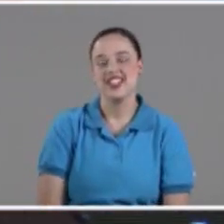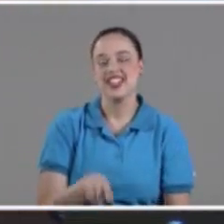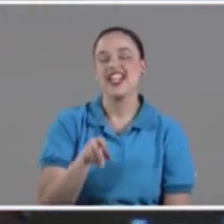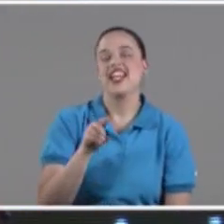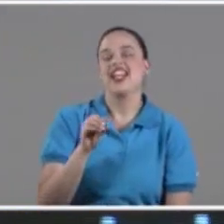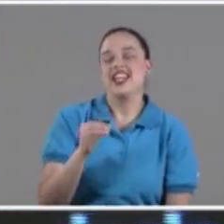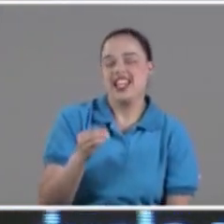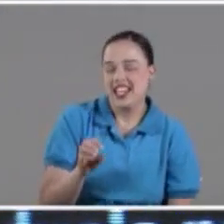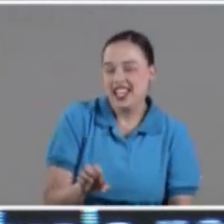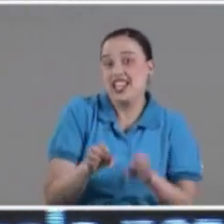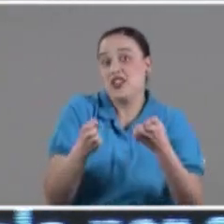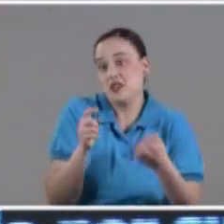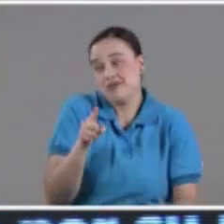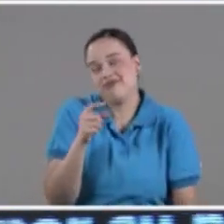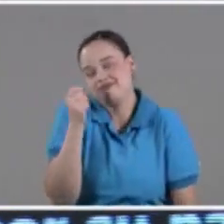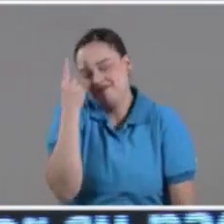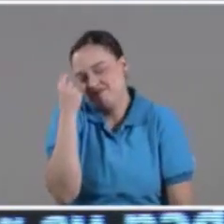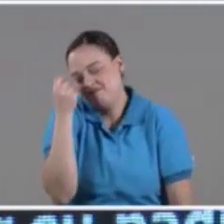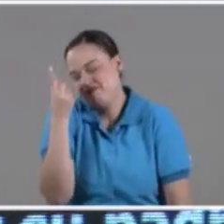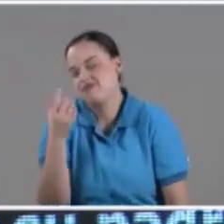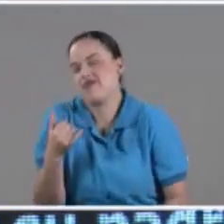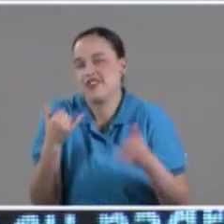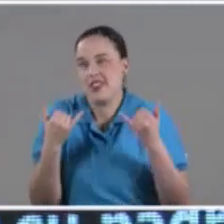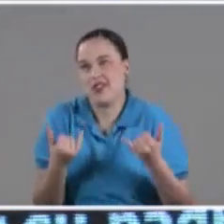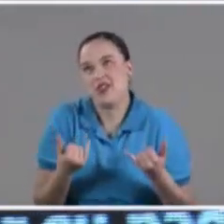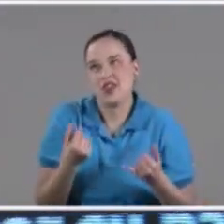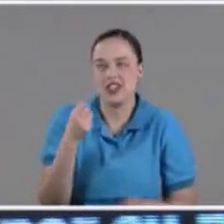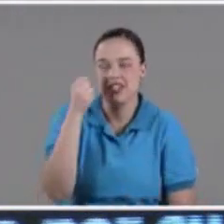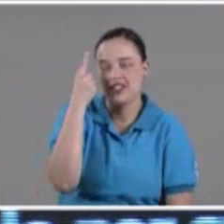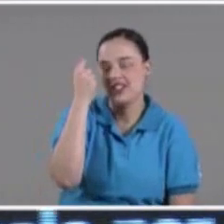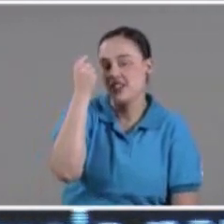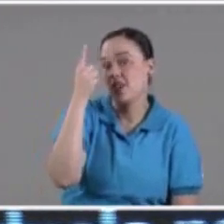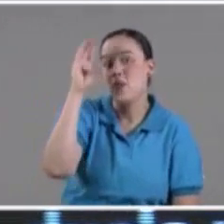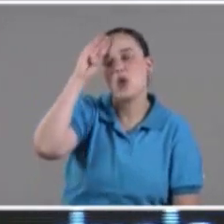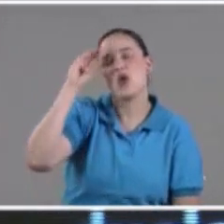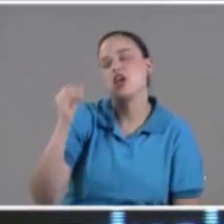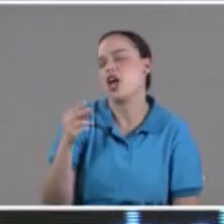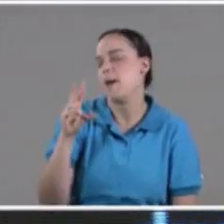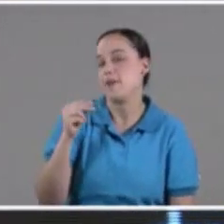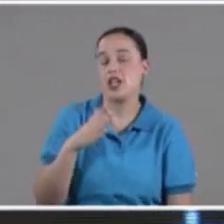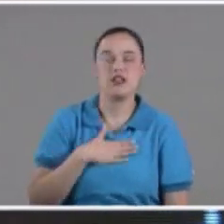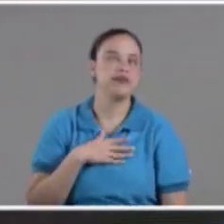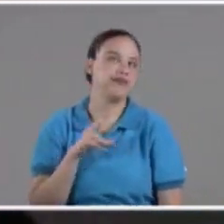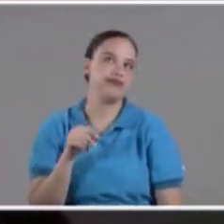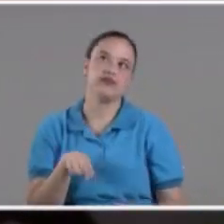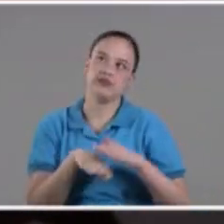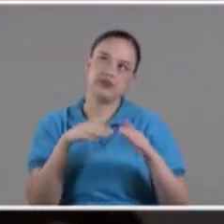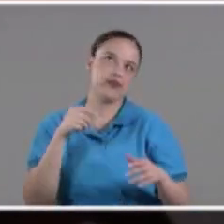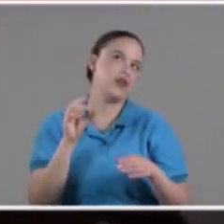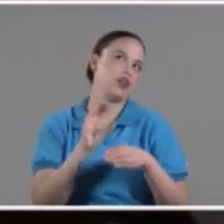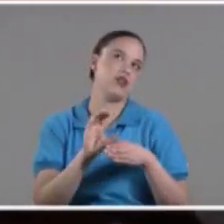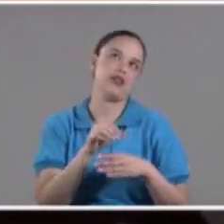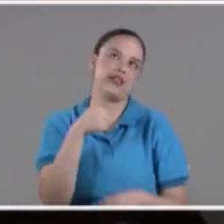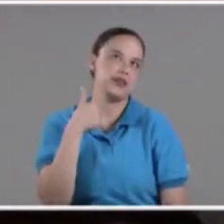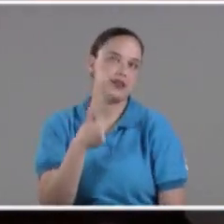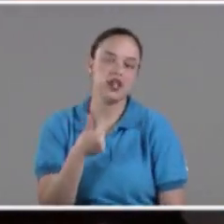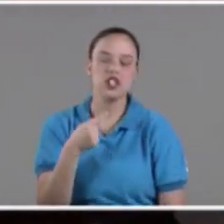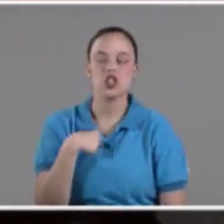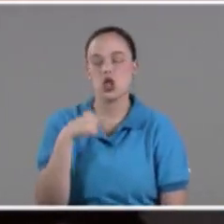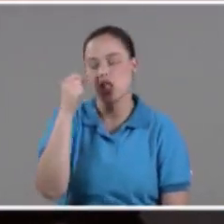y que entonces entiendas ahora comprendo Por qué no me salen las cosas bien Ahora comprendo